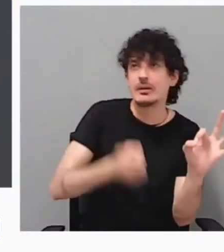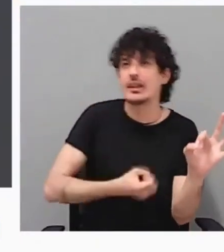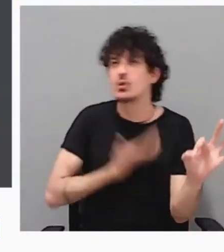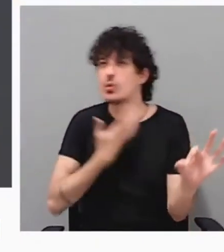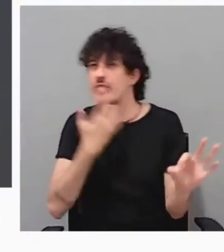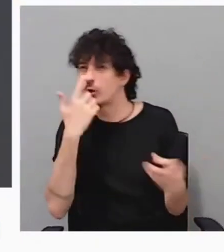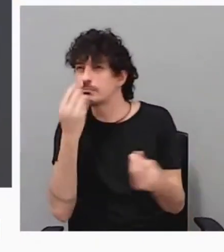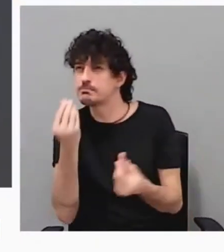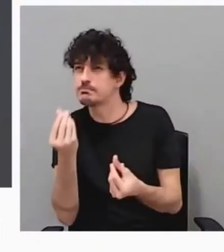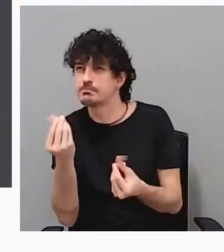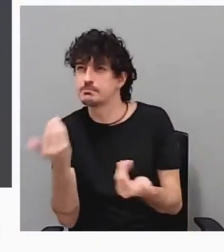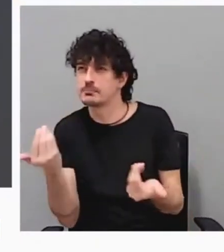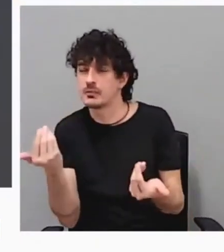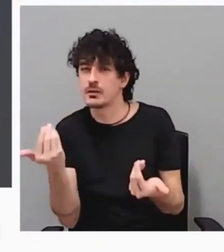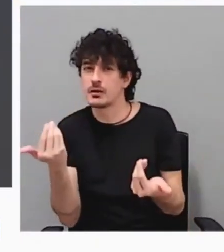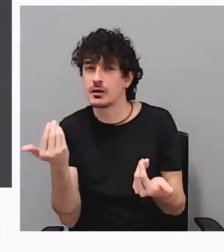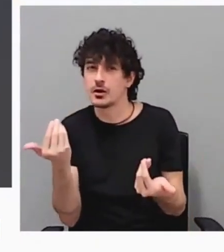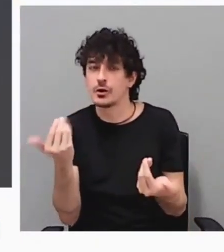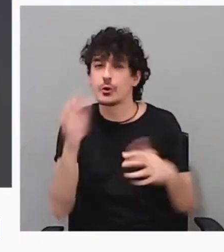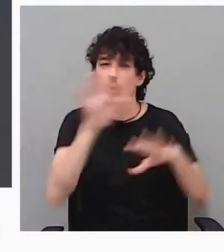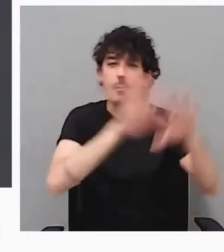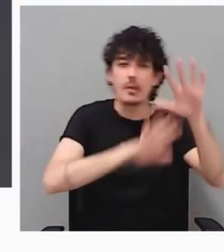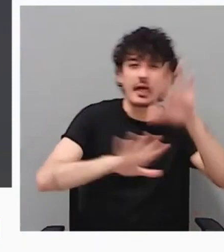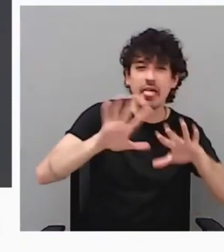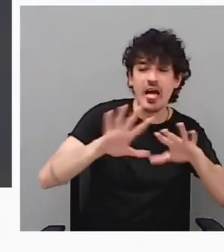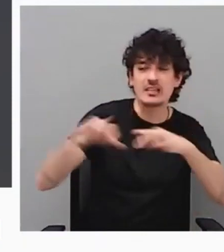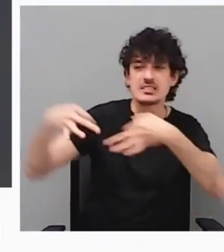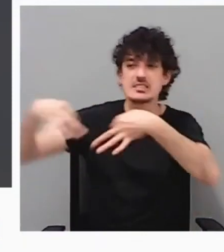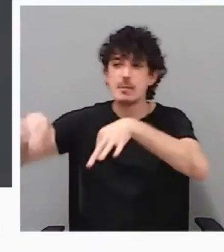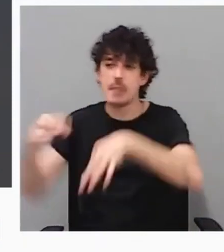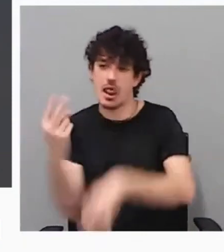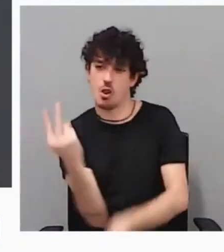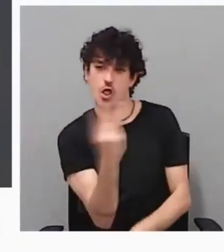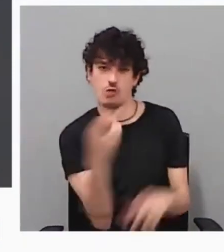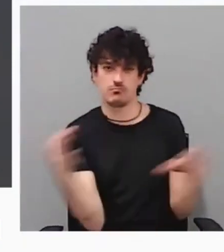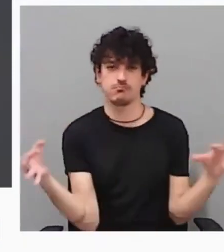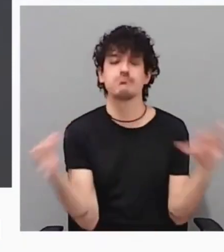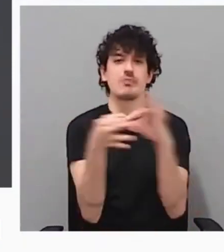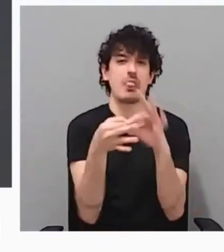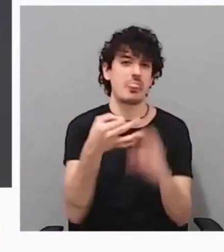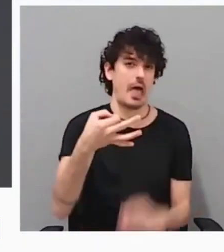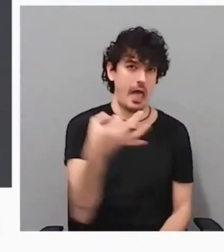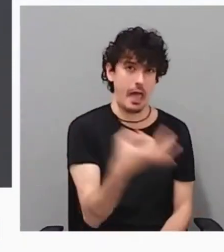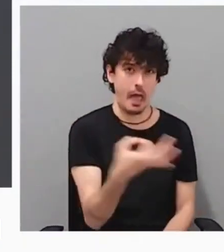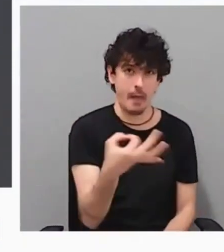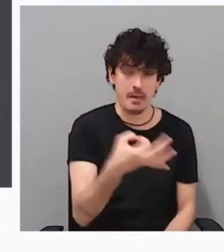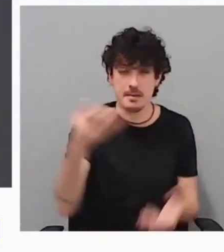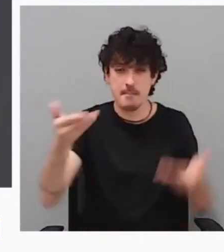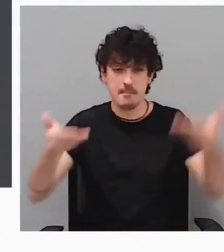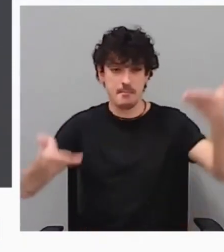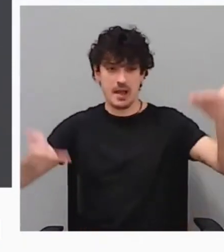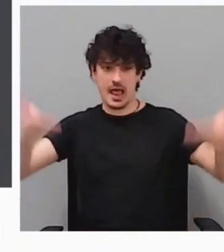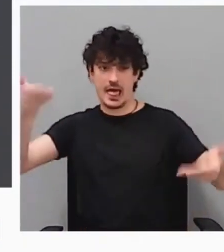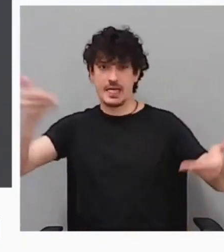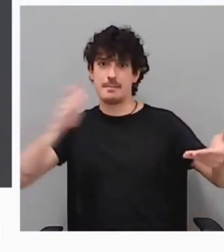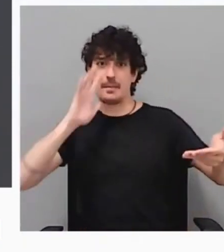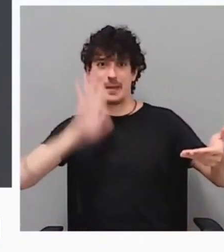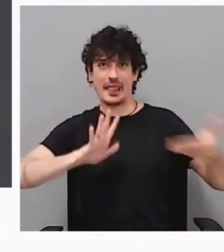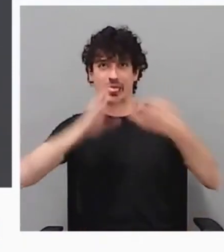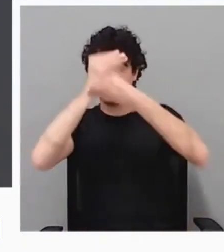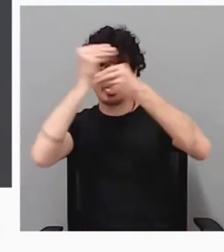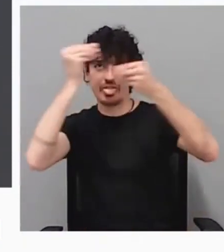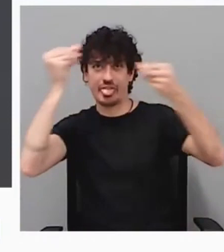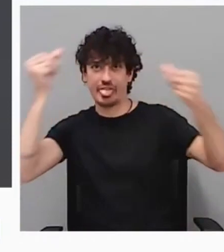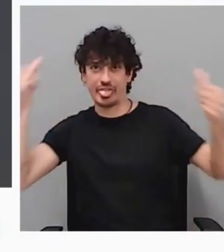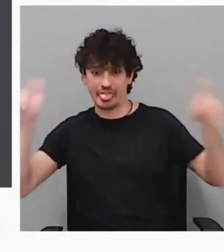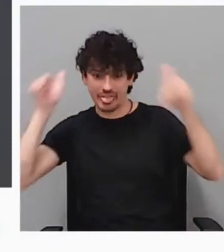la complejidad y la simplicidad tienen que ir juntas. Y ese balance es el que se nos olvidó con el